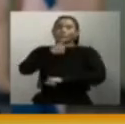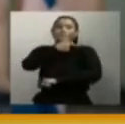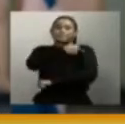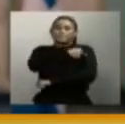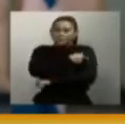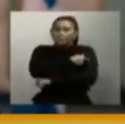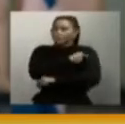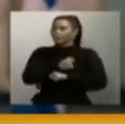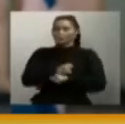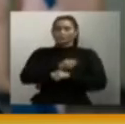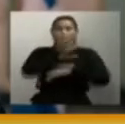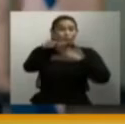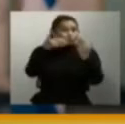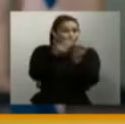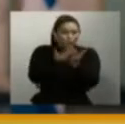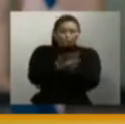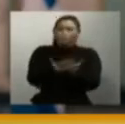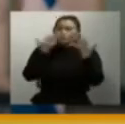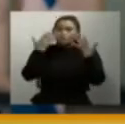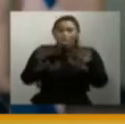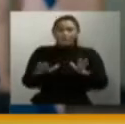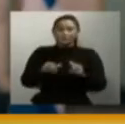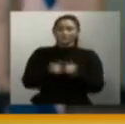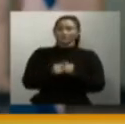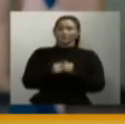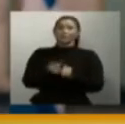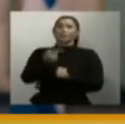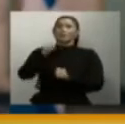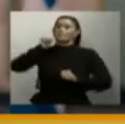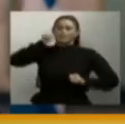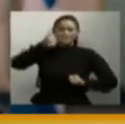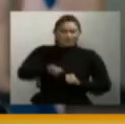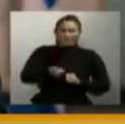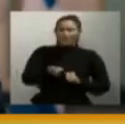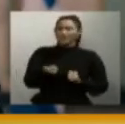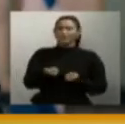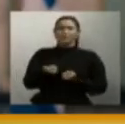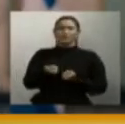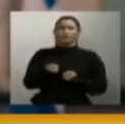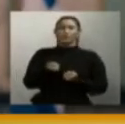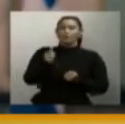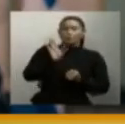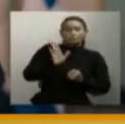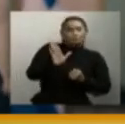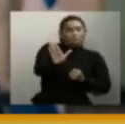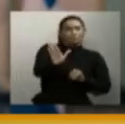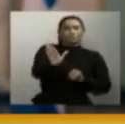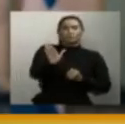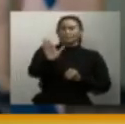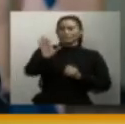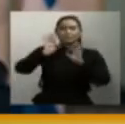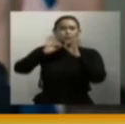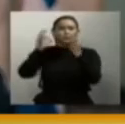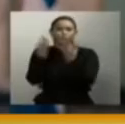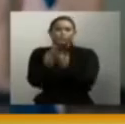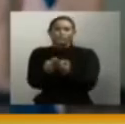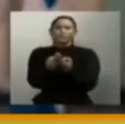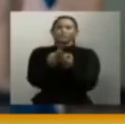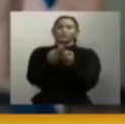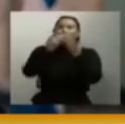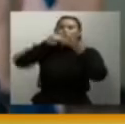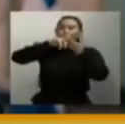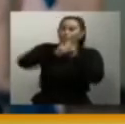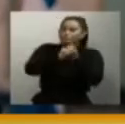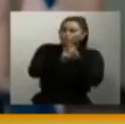inespre estaba yendo a las diferentes comunidades eso quedó ahí que se supone que esta es la esencia de ese organismo